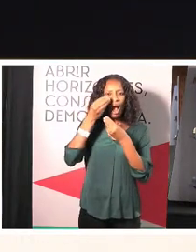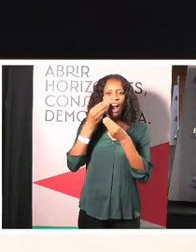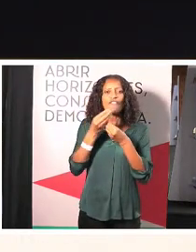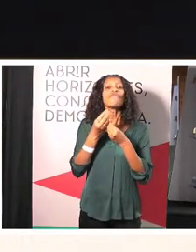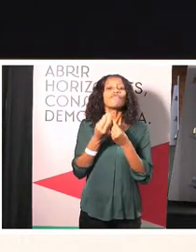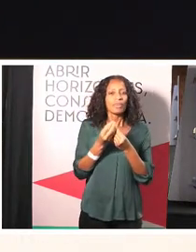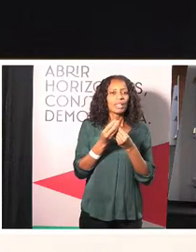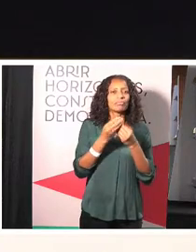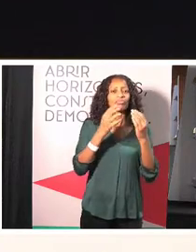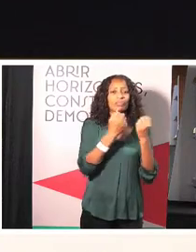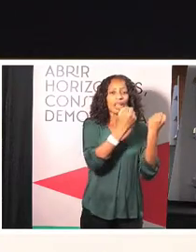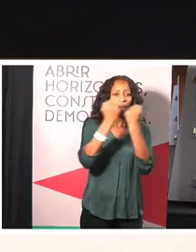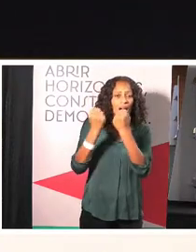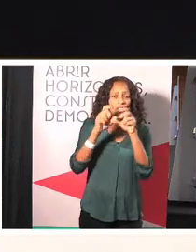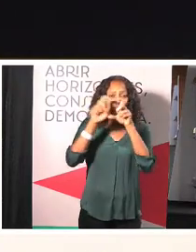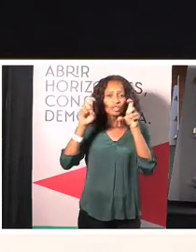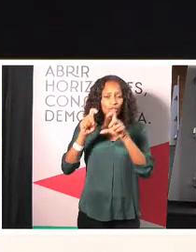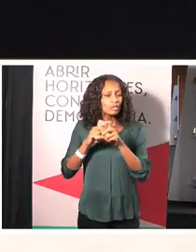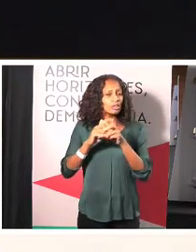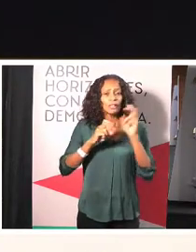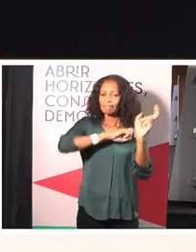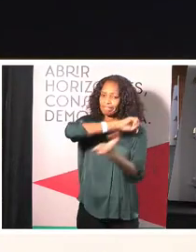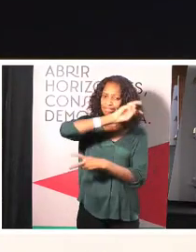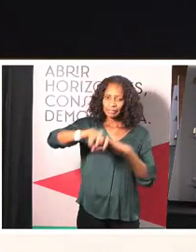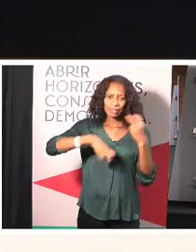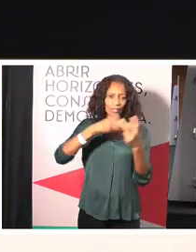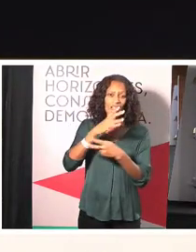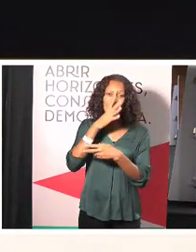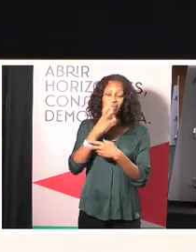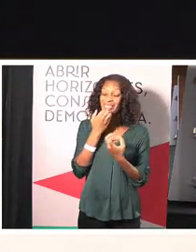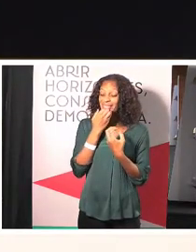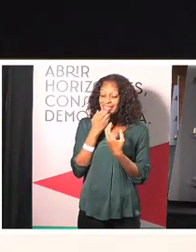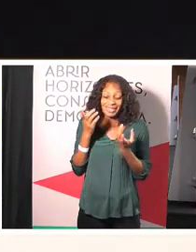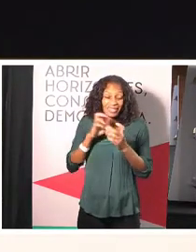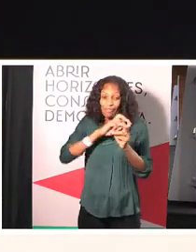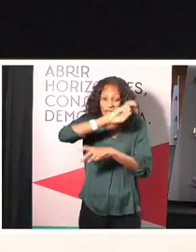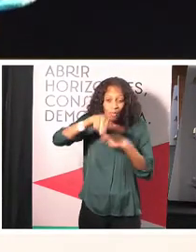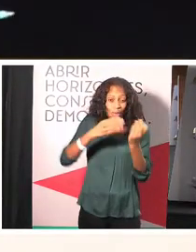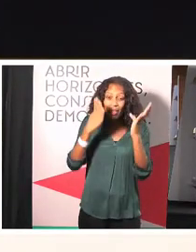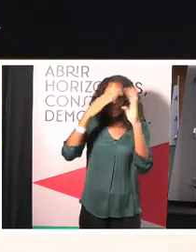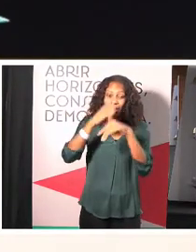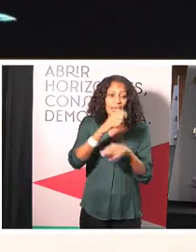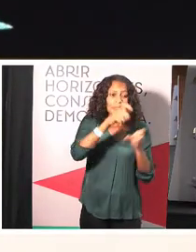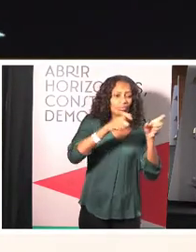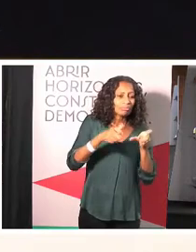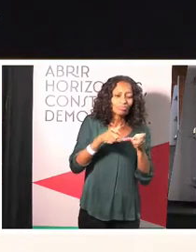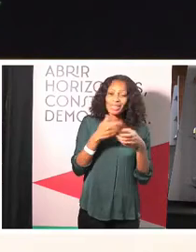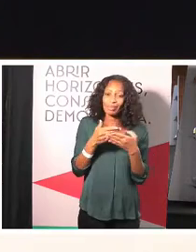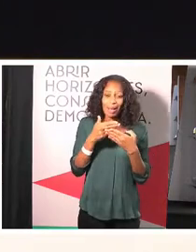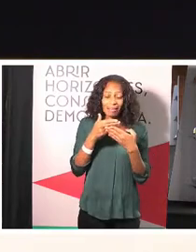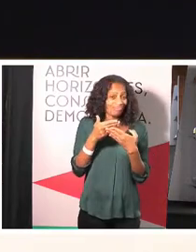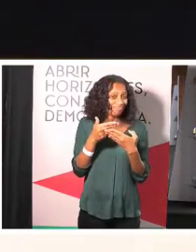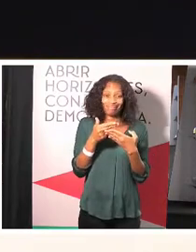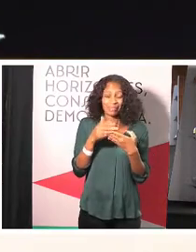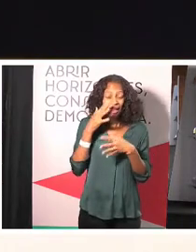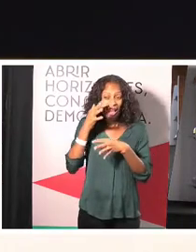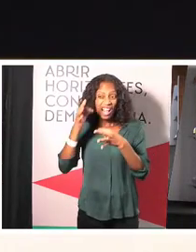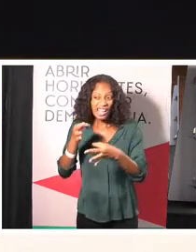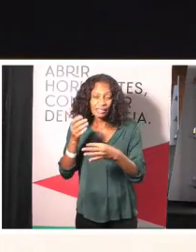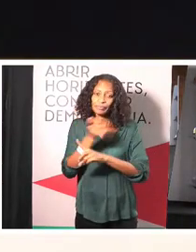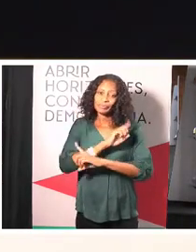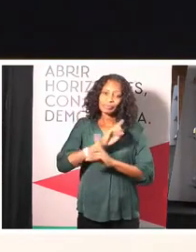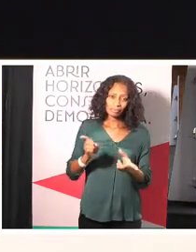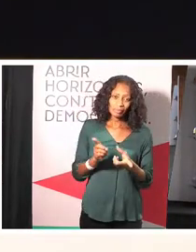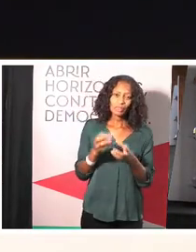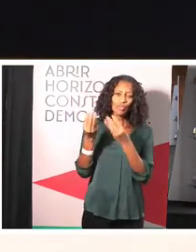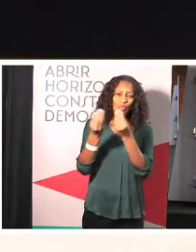si no nadie va a creer en ellas. Este capitalismo digital ha introducido nuevas formas de relaciones sociales y nuevas concepciones